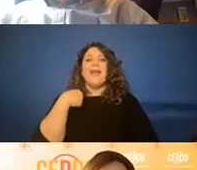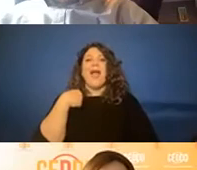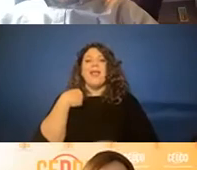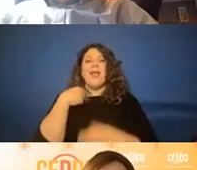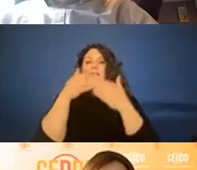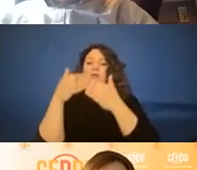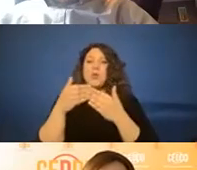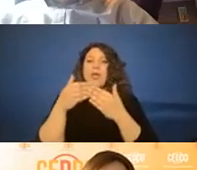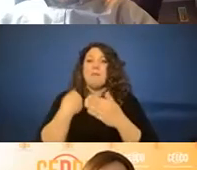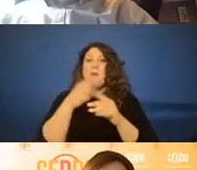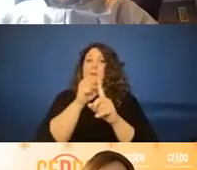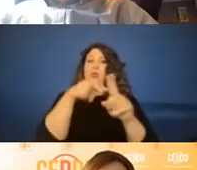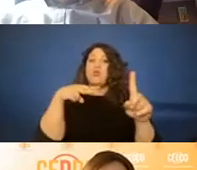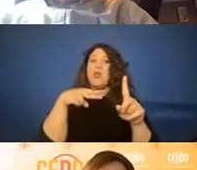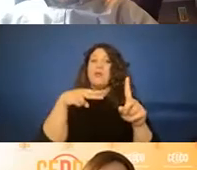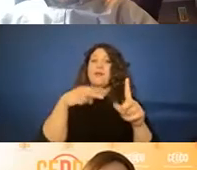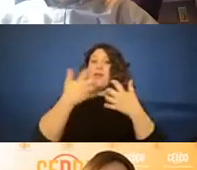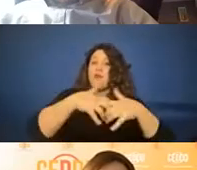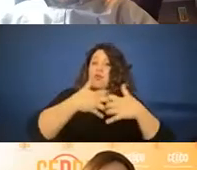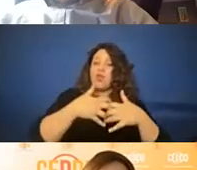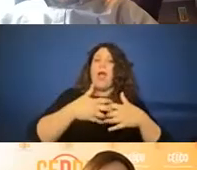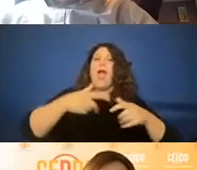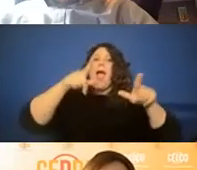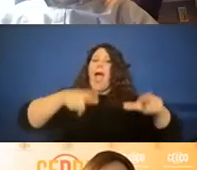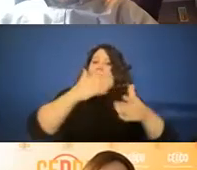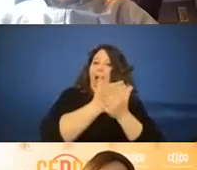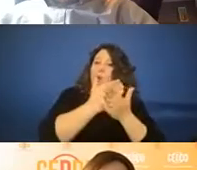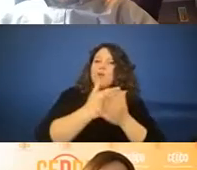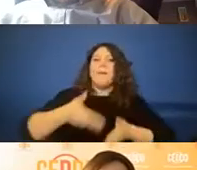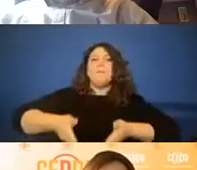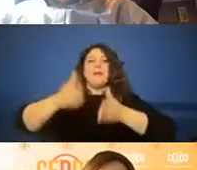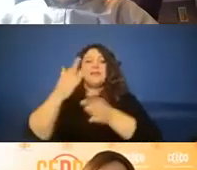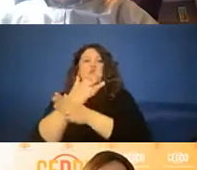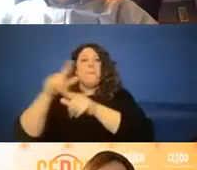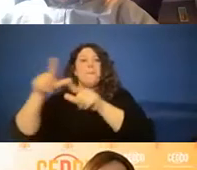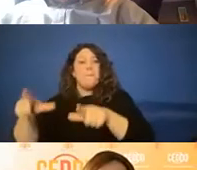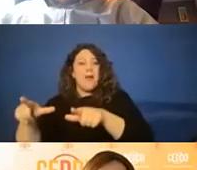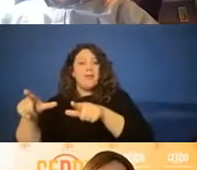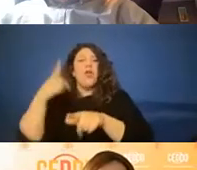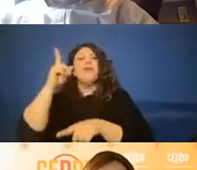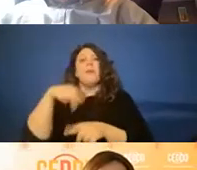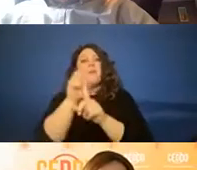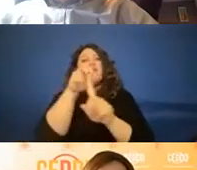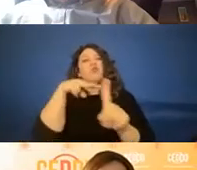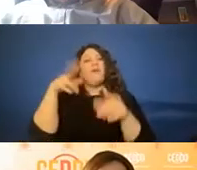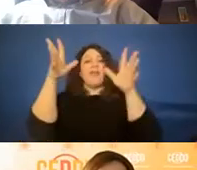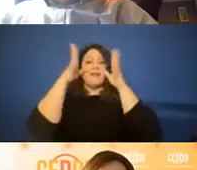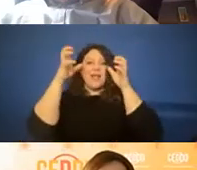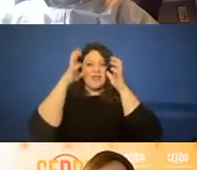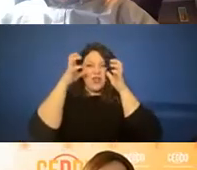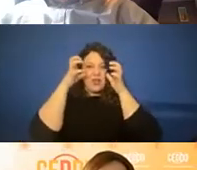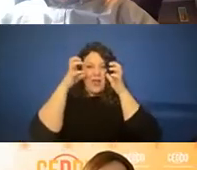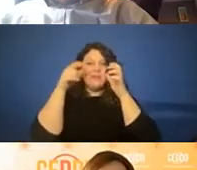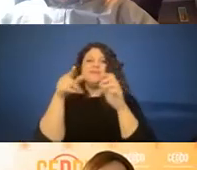funcional, aulas, pasillos, patios, y desde el punto de vista sensorial. ¿Qué quiere